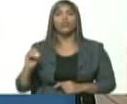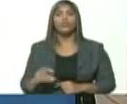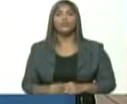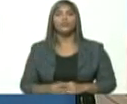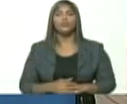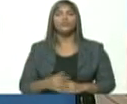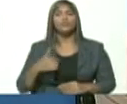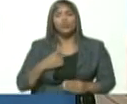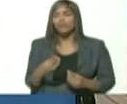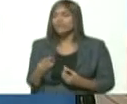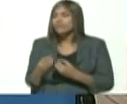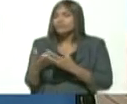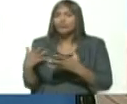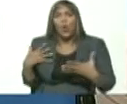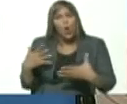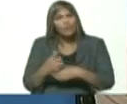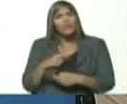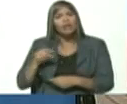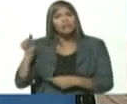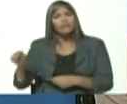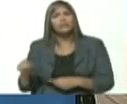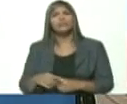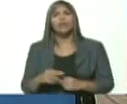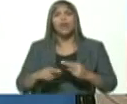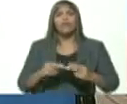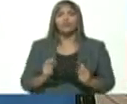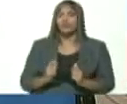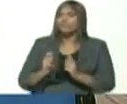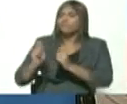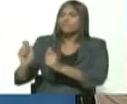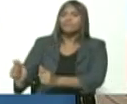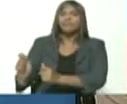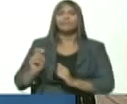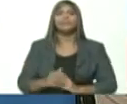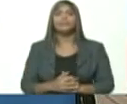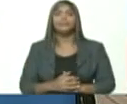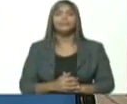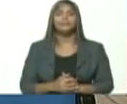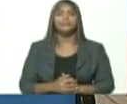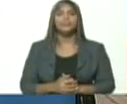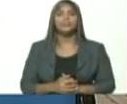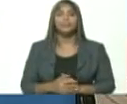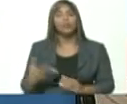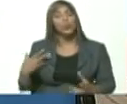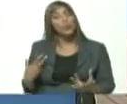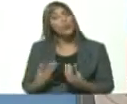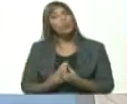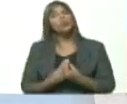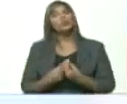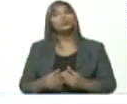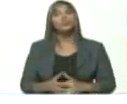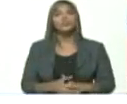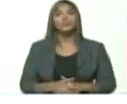pongo toda la confianza de la revolución en tus manos para que vayamos nosotros